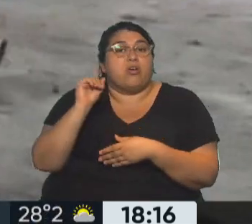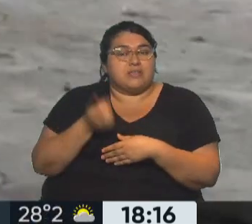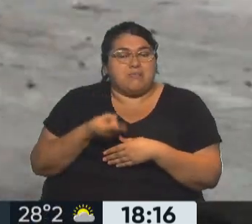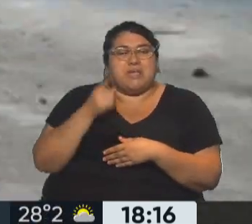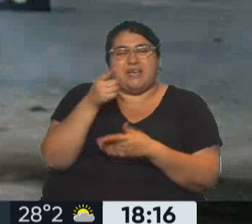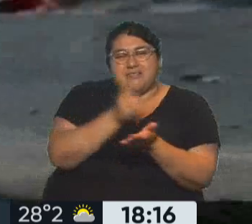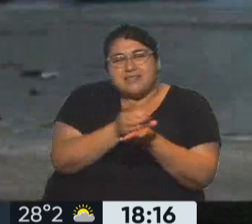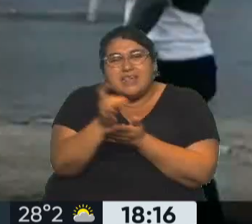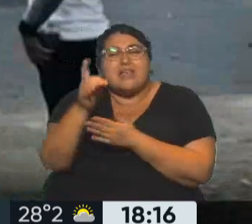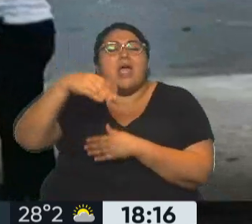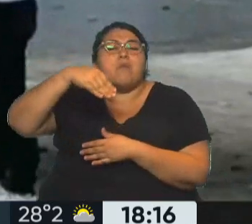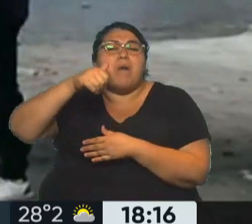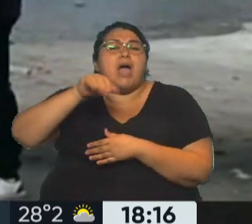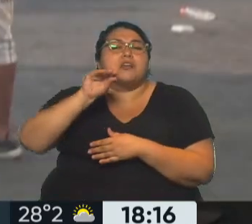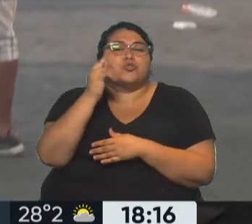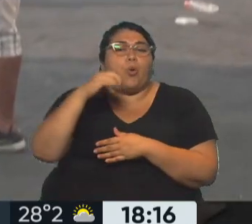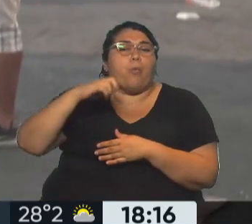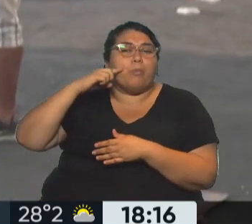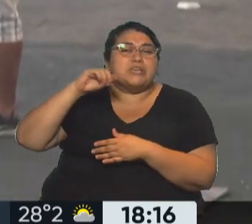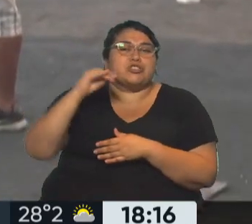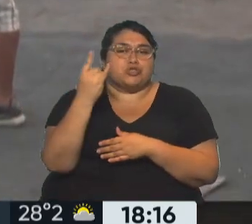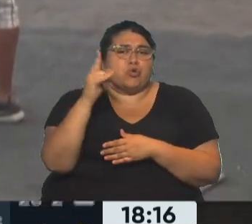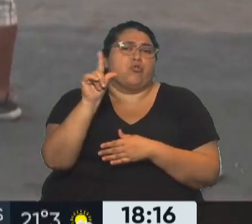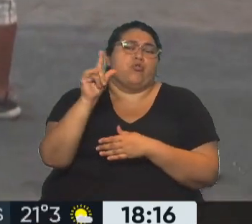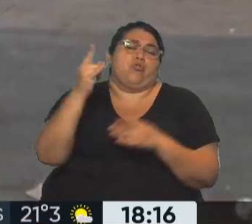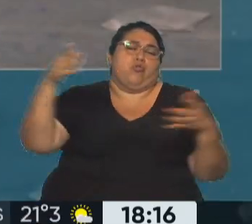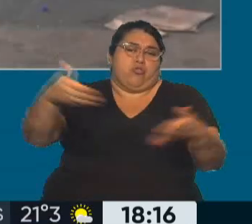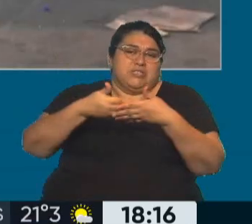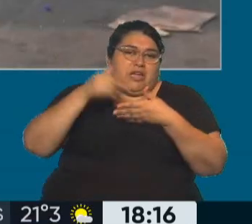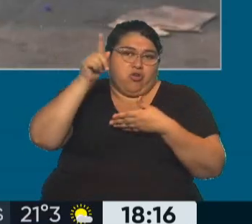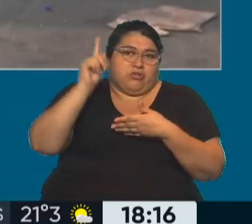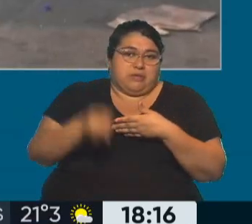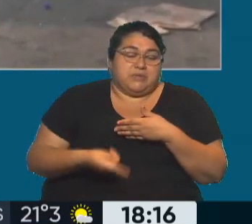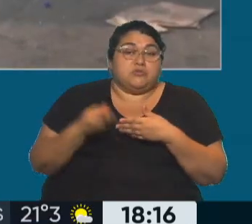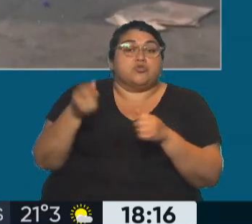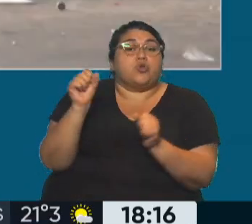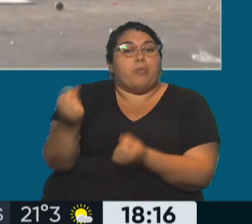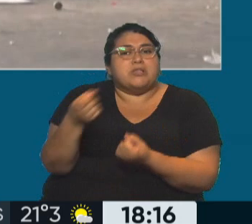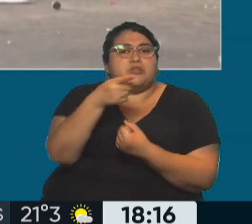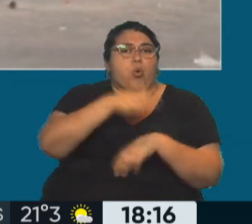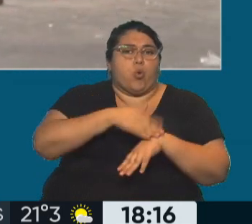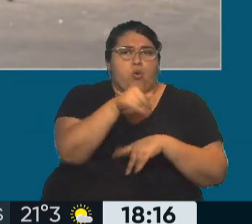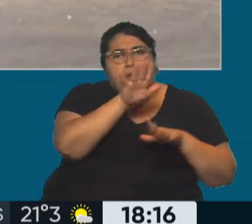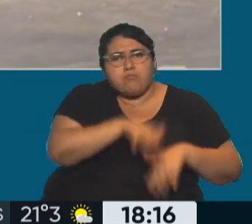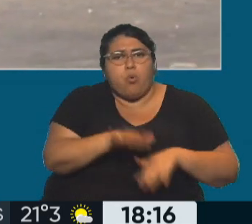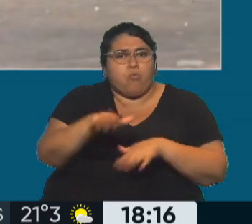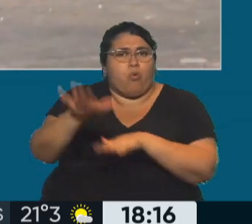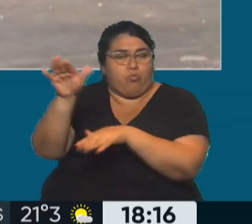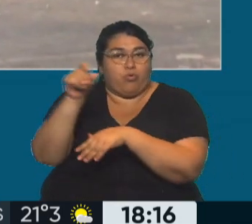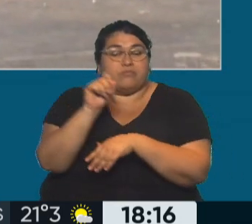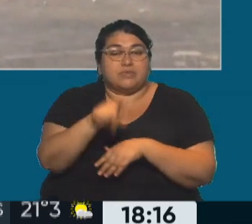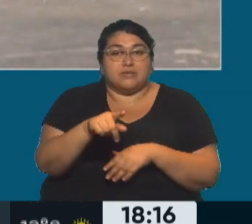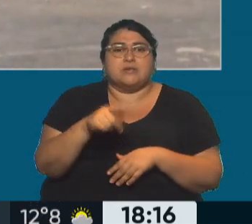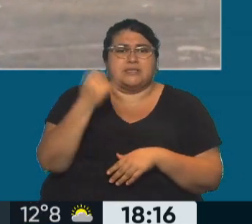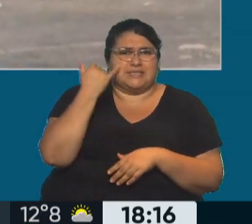Picchu, a la ciudad de Aguascalientes, también debió ser suspendido a causa de las manifestaciones que se están llevando adelante en